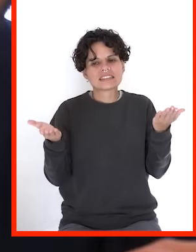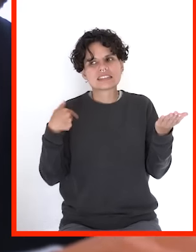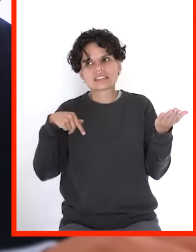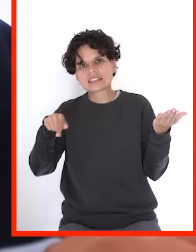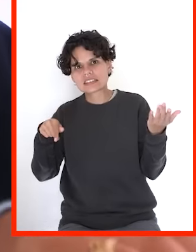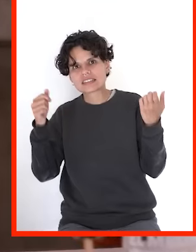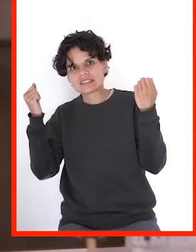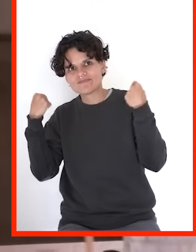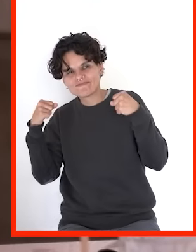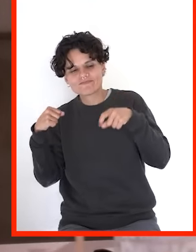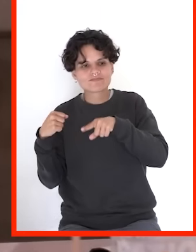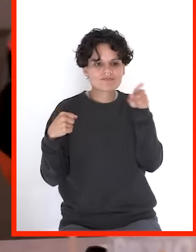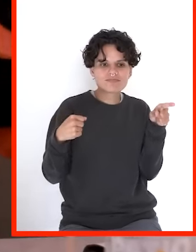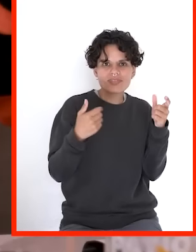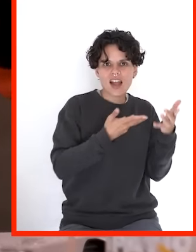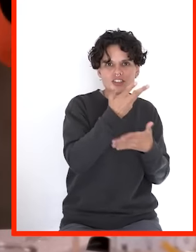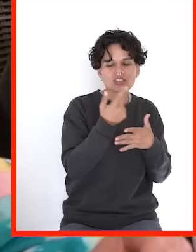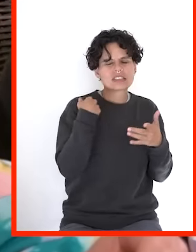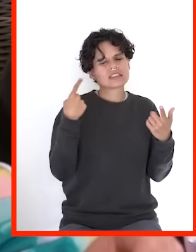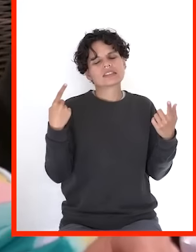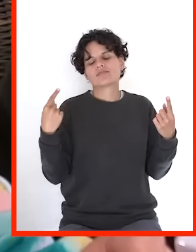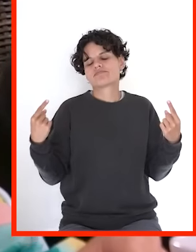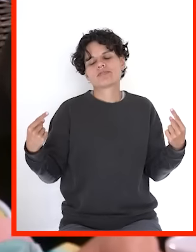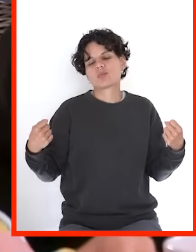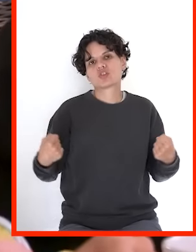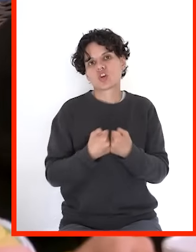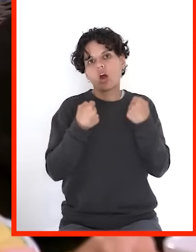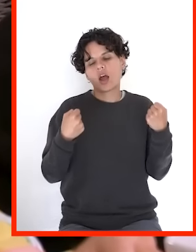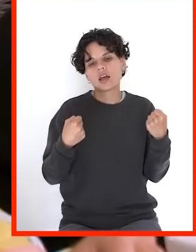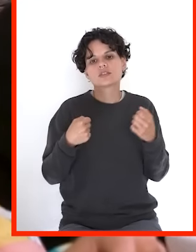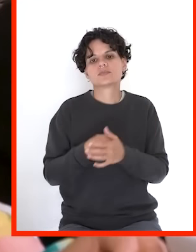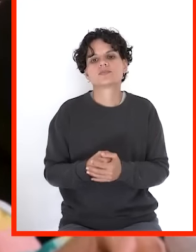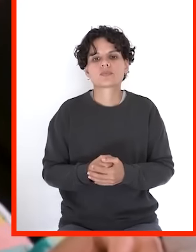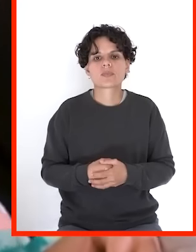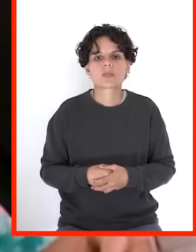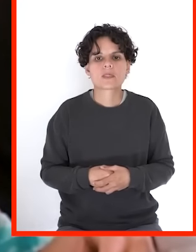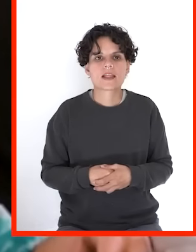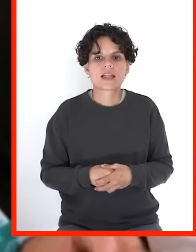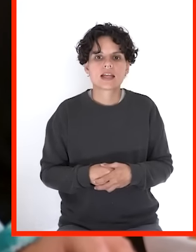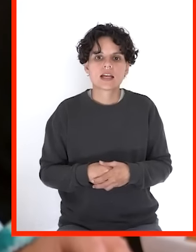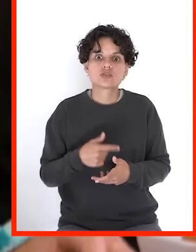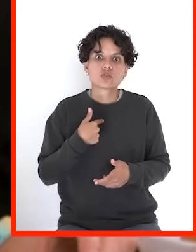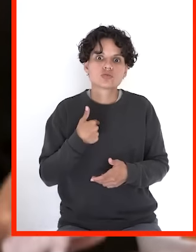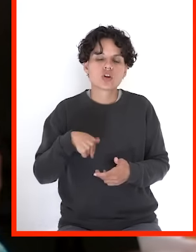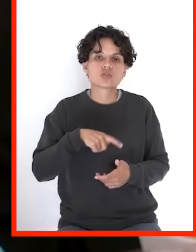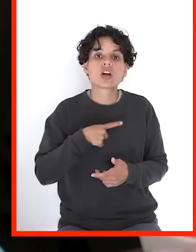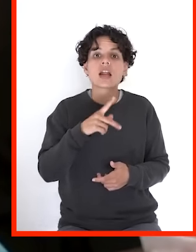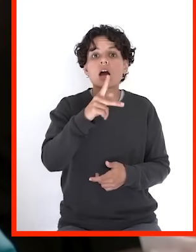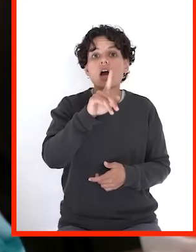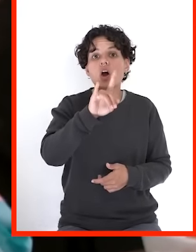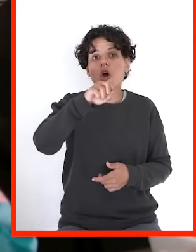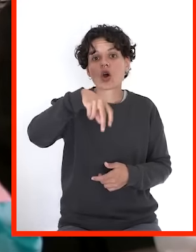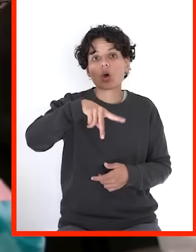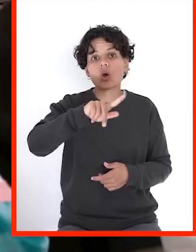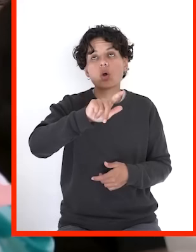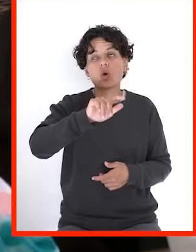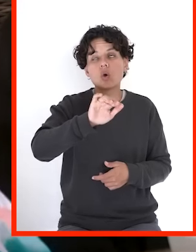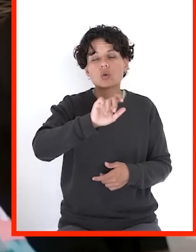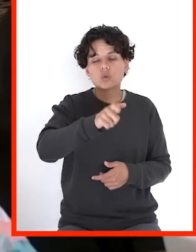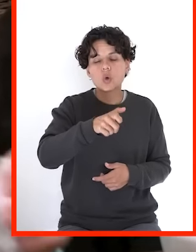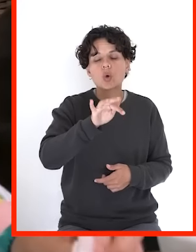contra con la disciplina. ¿Y te sabía como alguna...? La forma, sí, pues, sí, que practicábamos en la Academia Kung Fu Shaolin, todo esto. Ahí la, ¿Kung